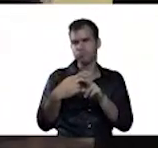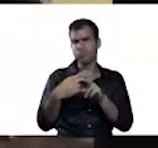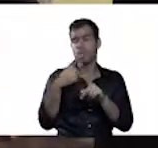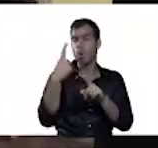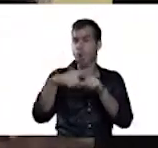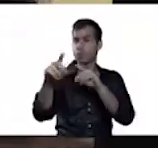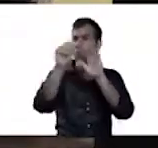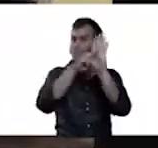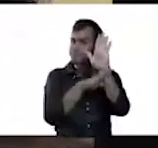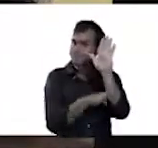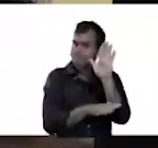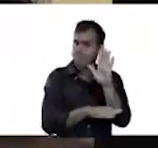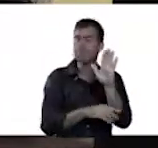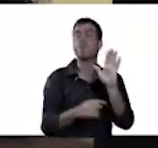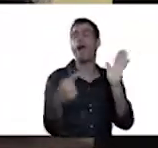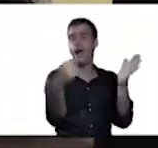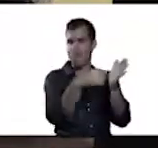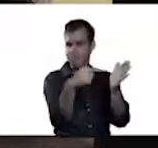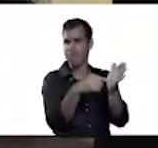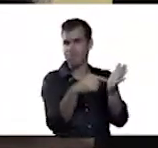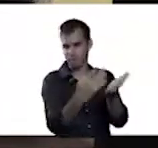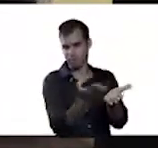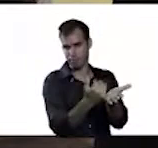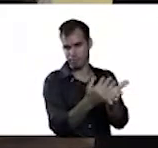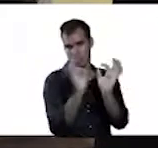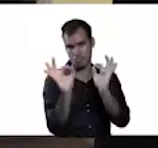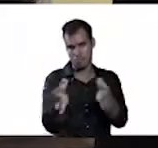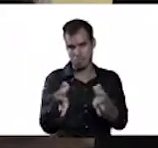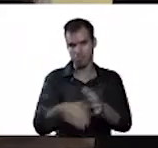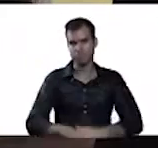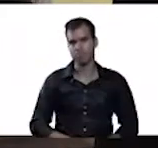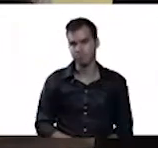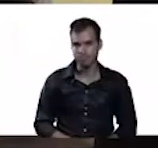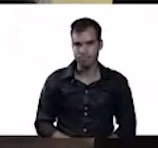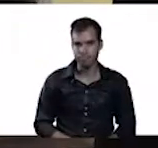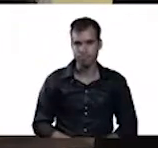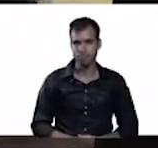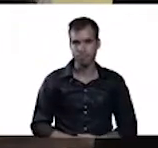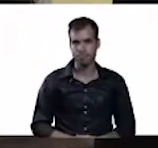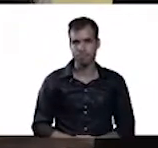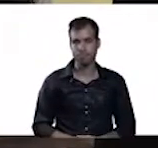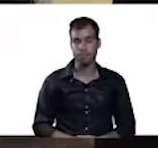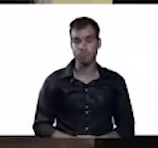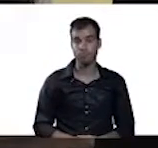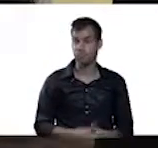Costiga-Jones, y otras medidas que aparecen referidas en esas páginas.